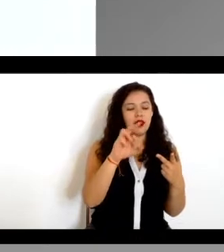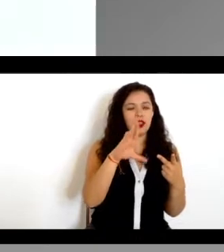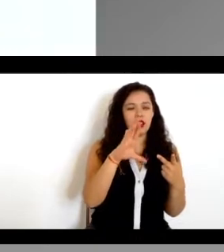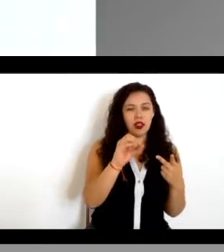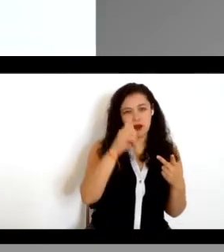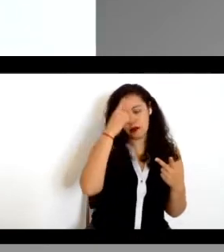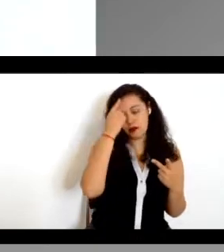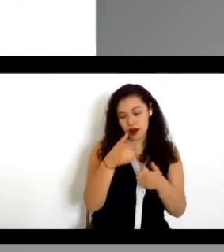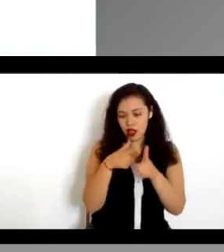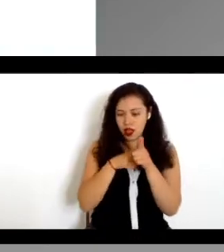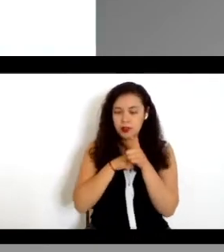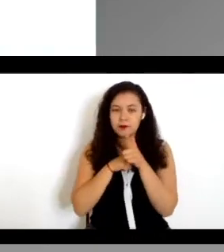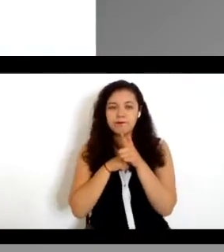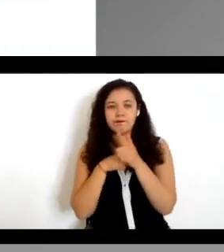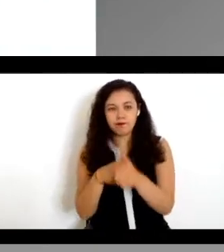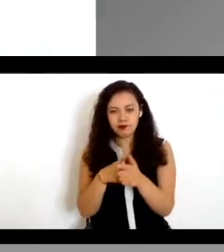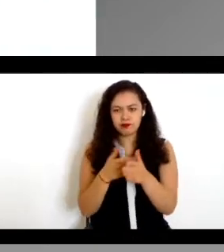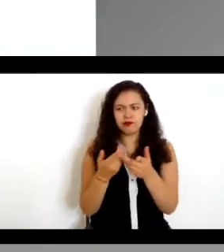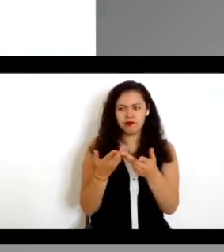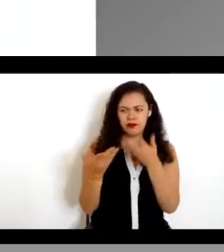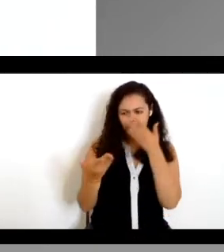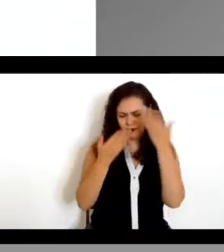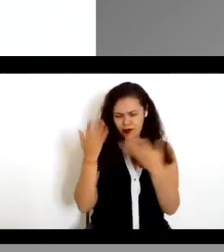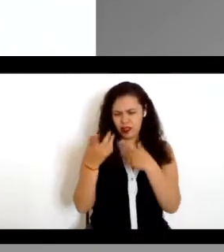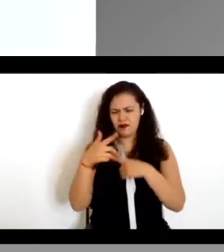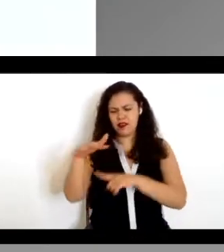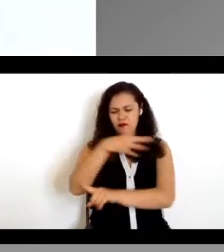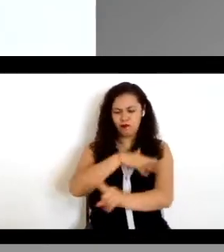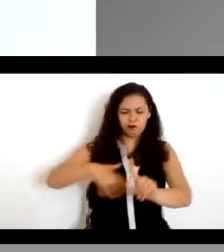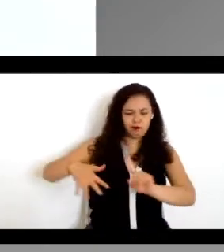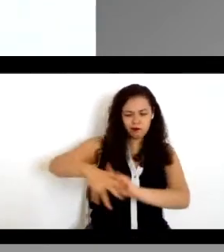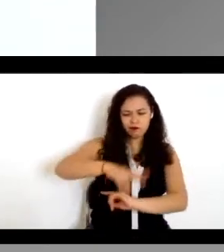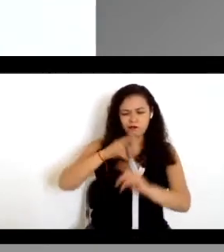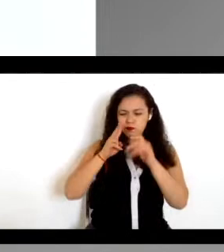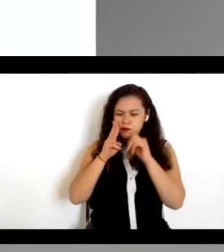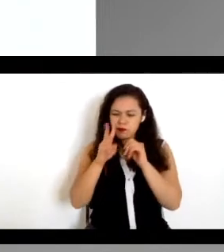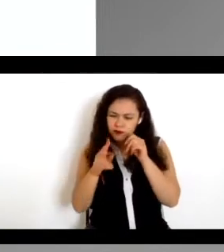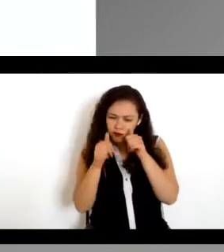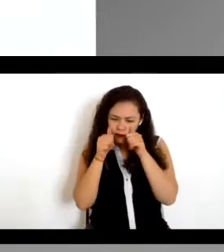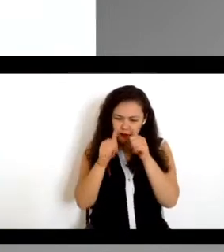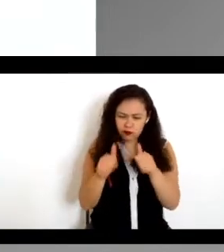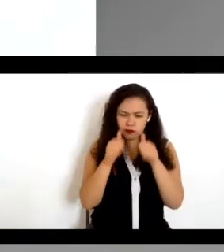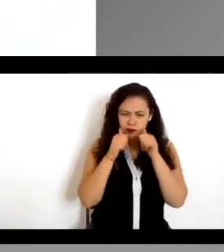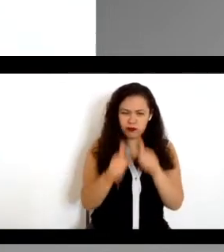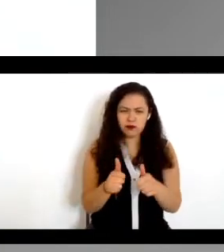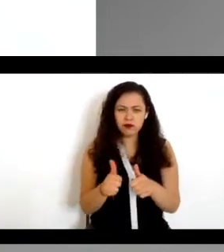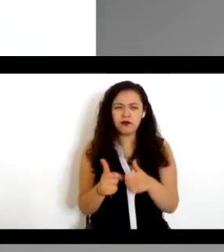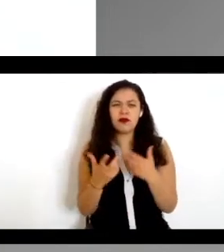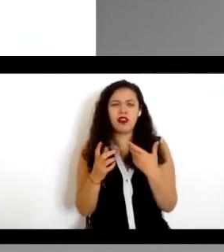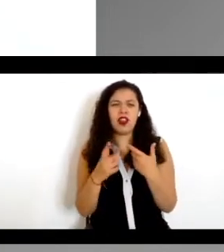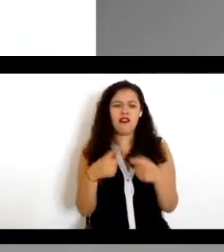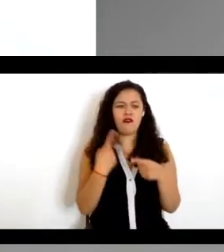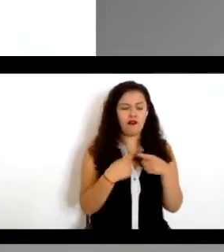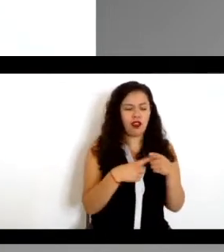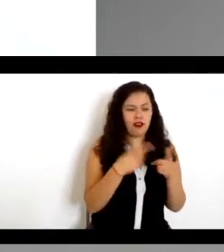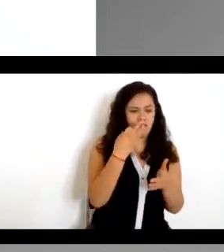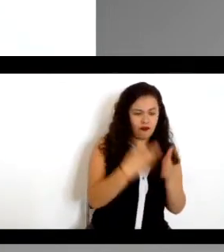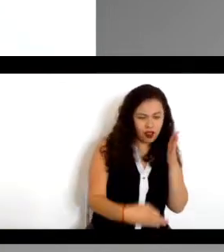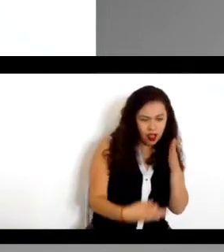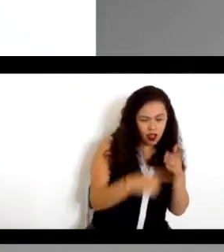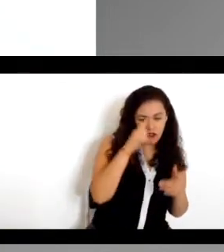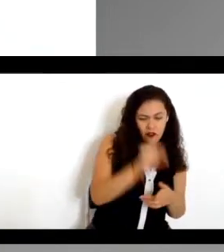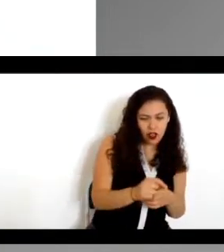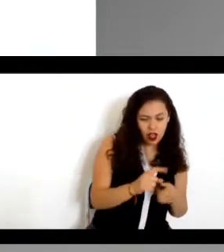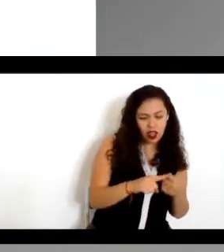continuidad y ver realidades y ver quién efectivamente está fallando en este sentido y quién se tiene que poner las